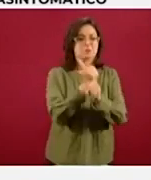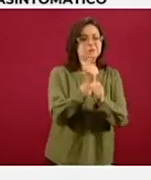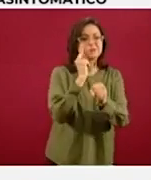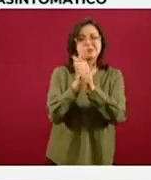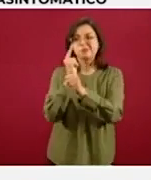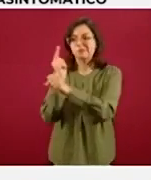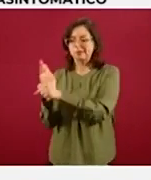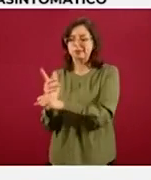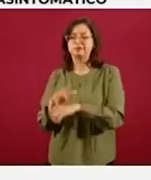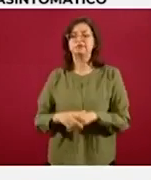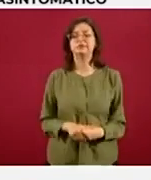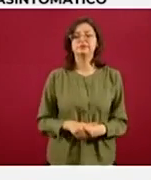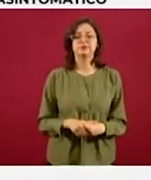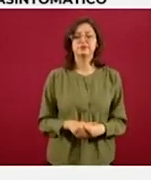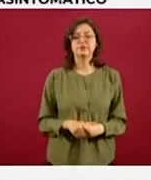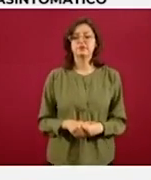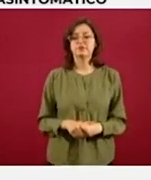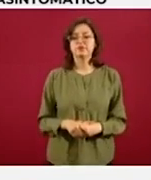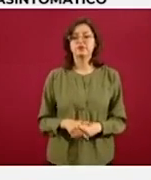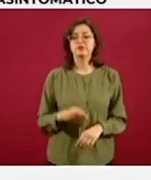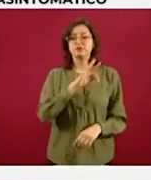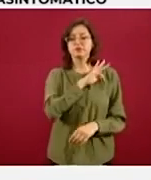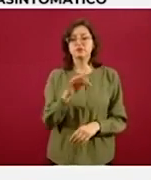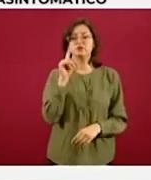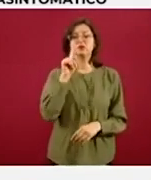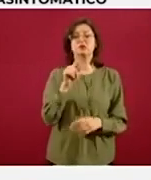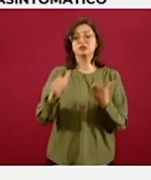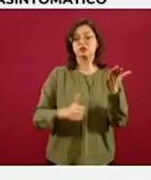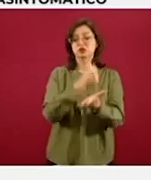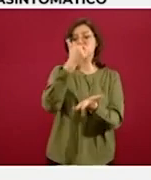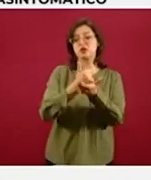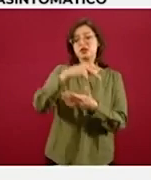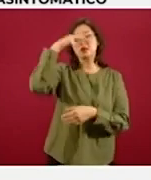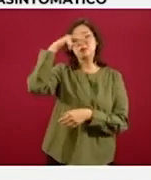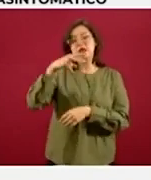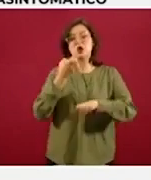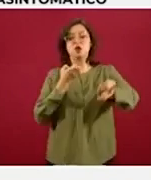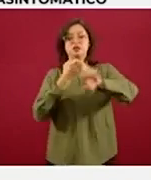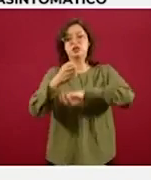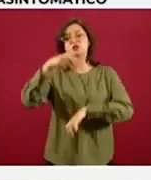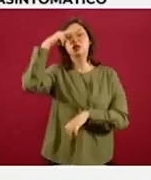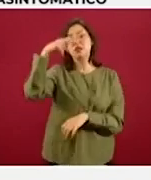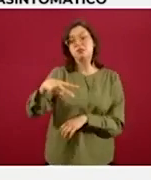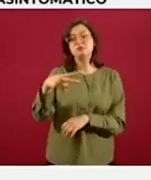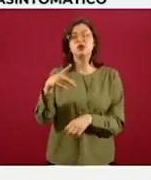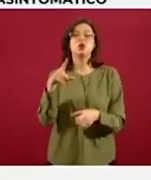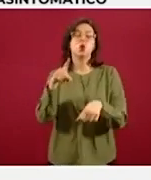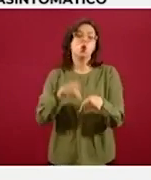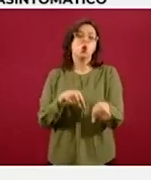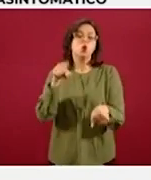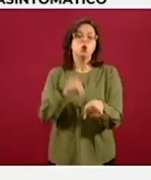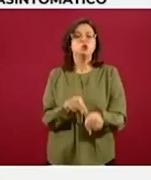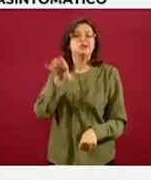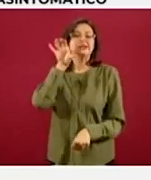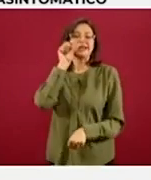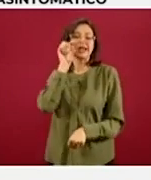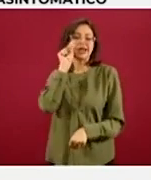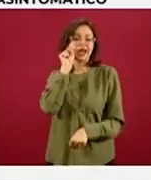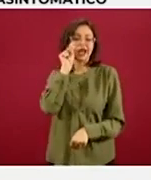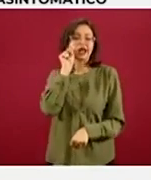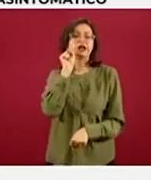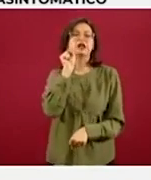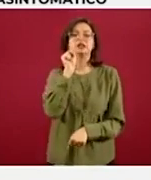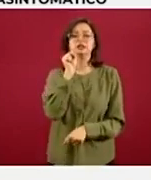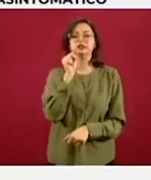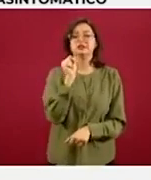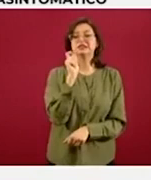Vemos la zona metropolitana, la Ciudad de México y el Estado de México pintado de amarillo en nuestro